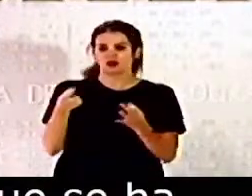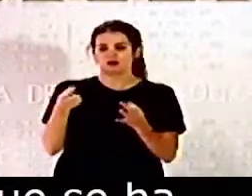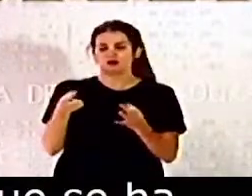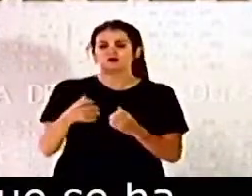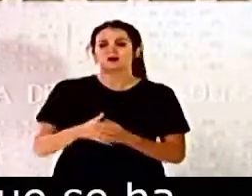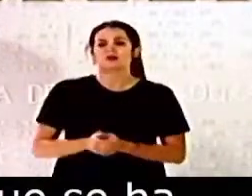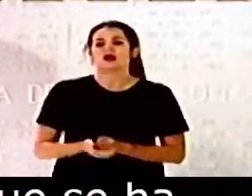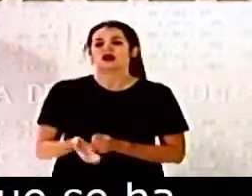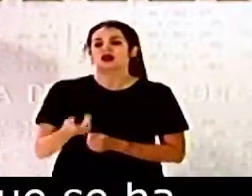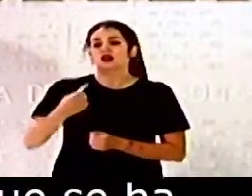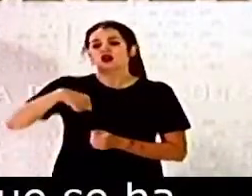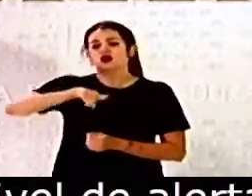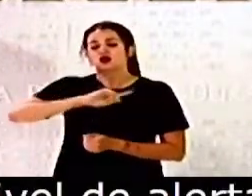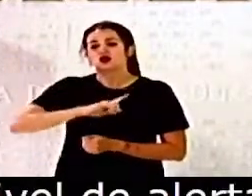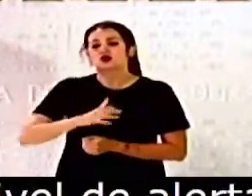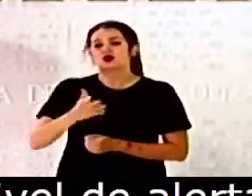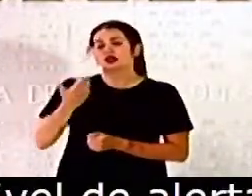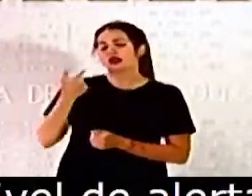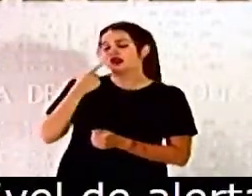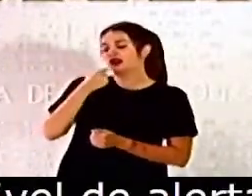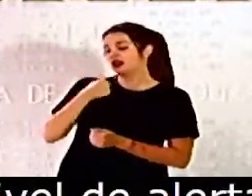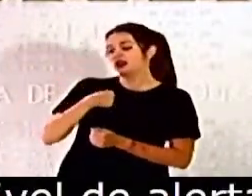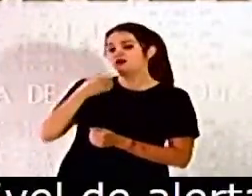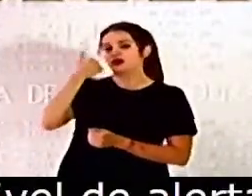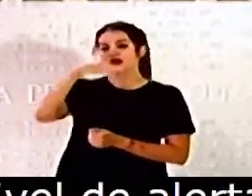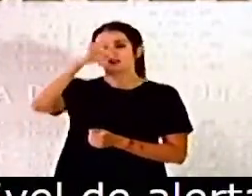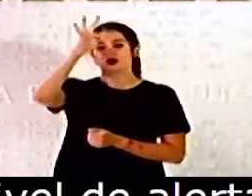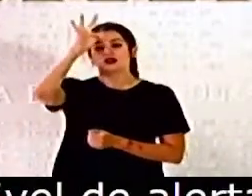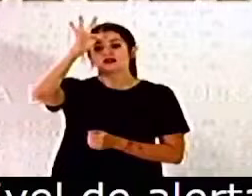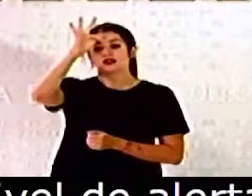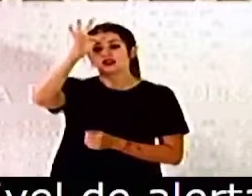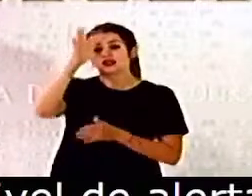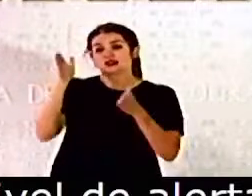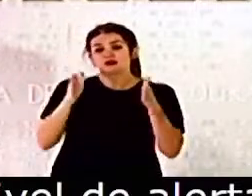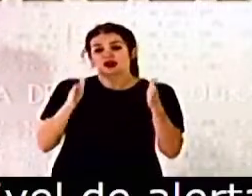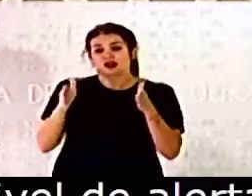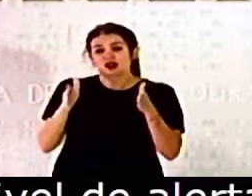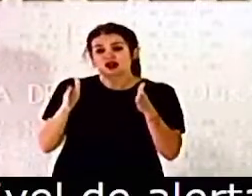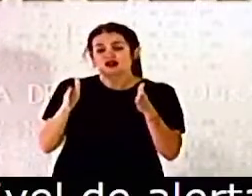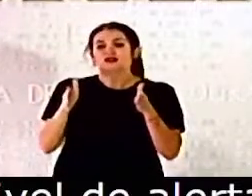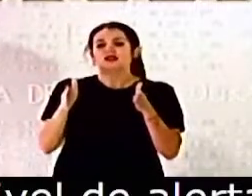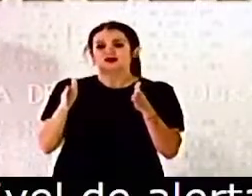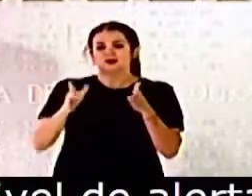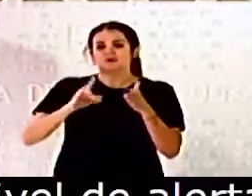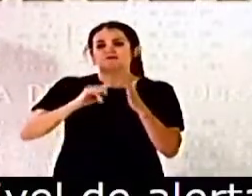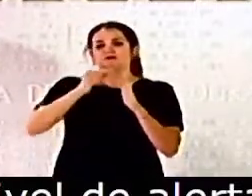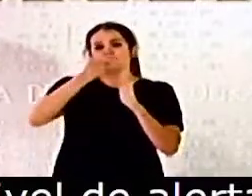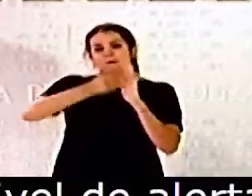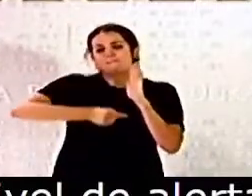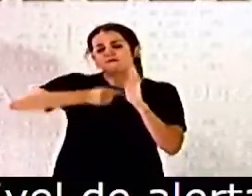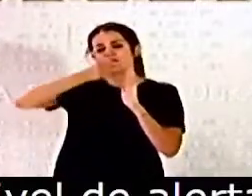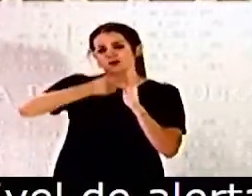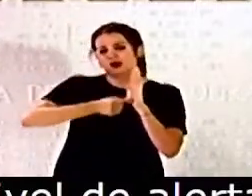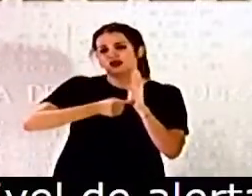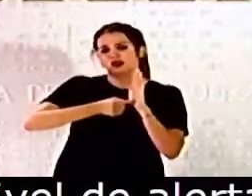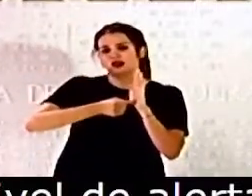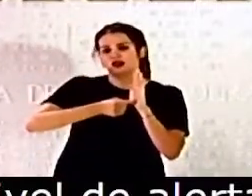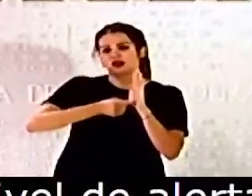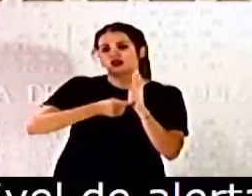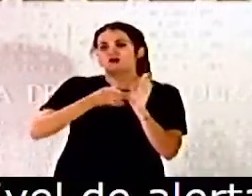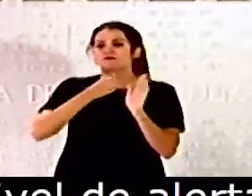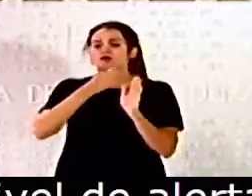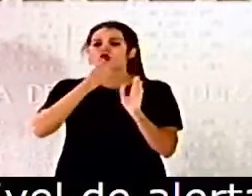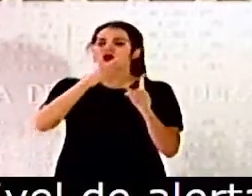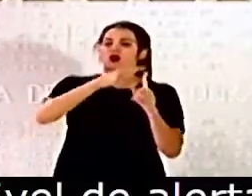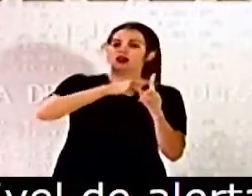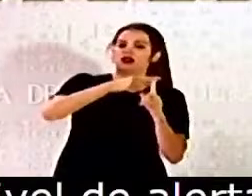hacíamos en el fin de semana, pues tendremos que adoptar medidas acordes a ese nivel de